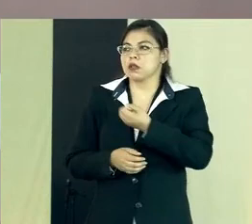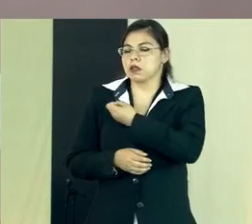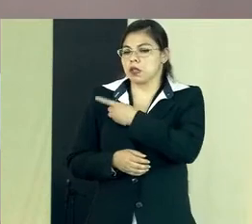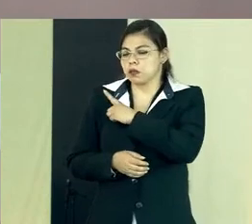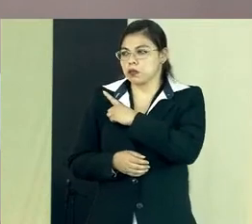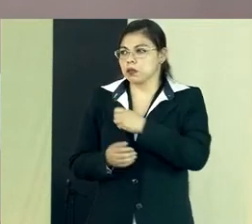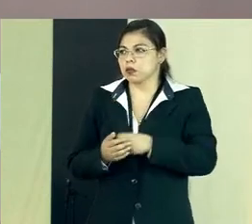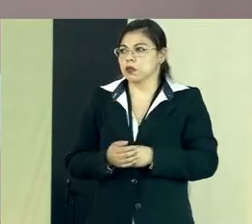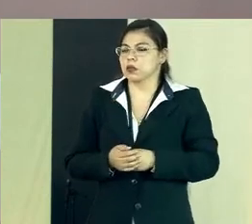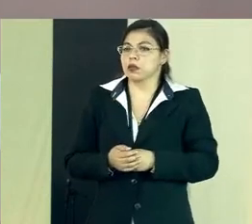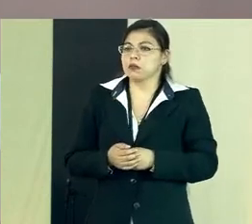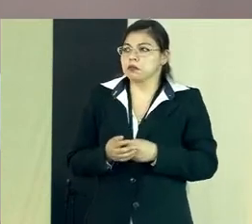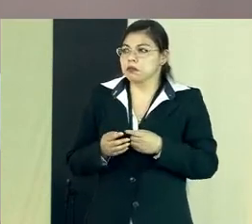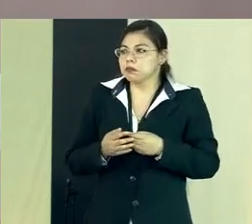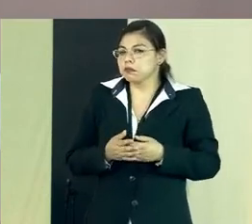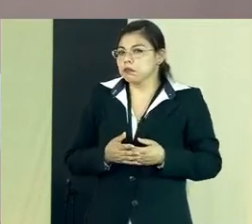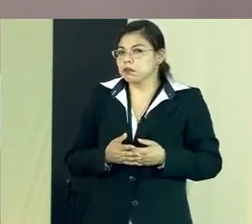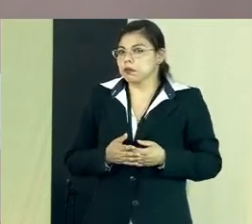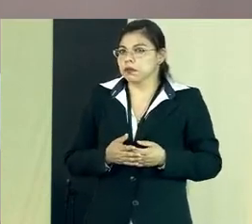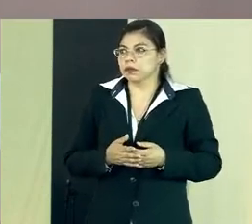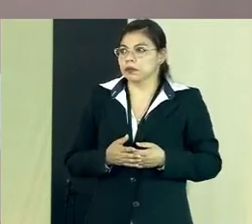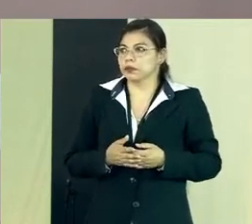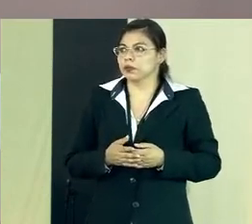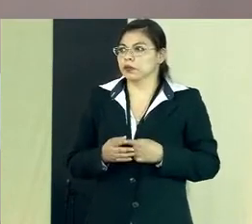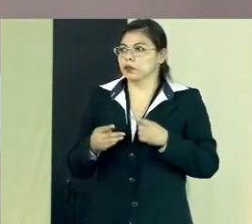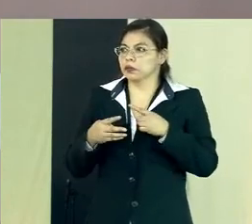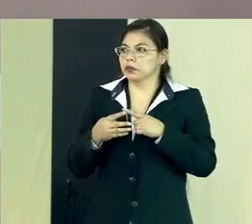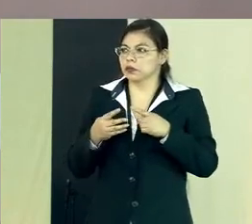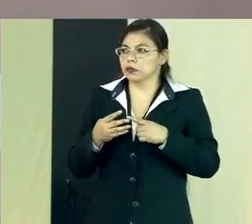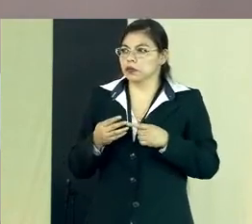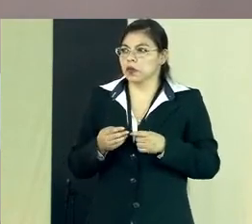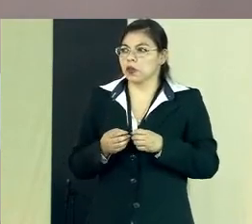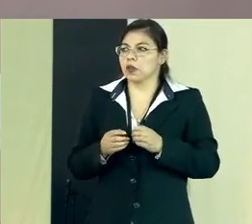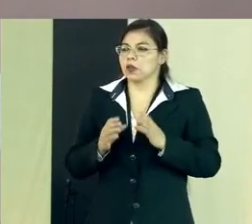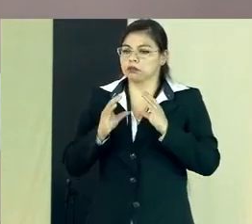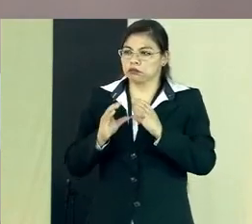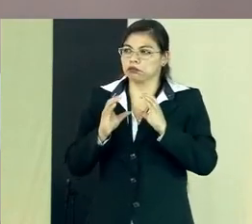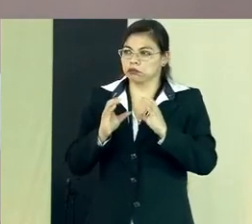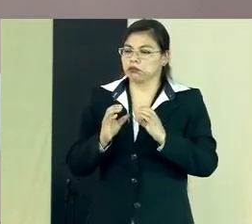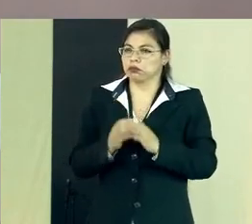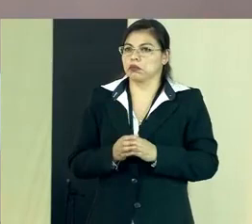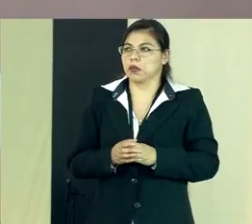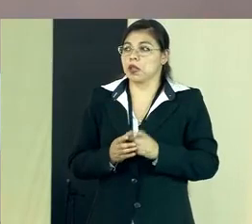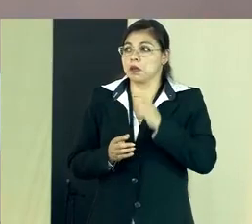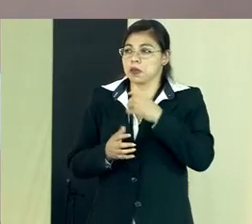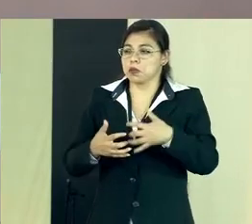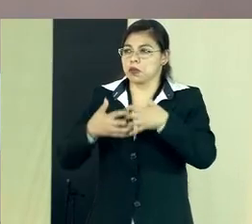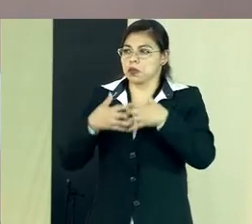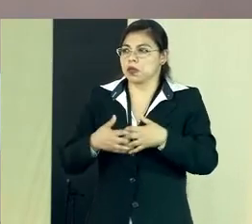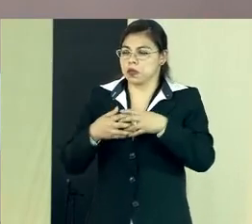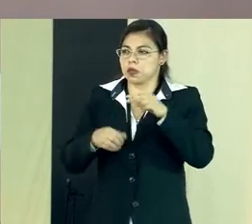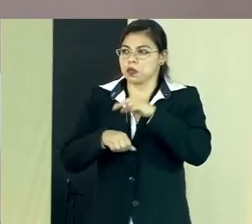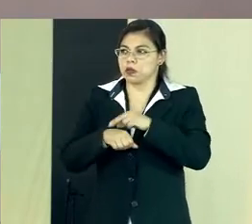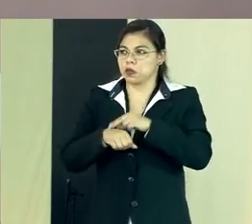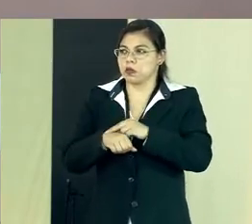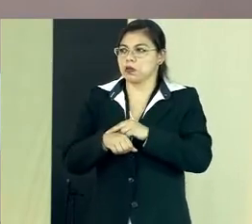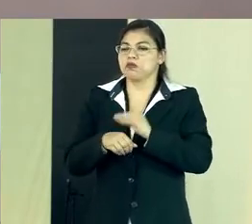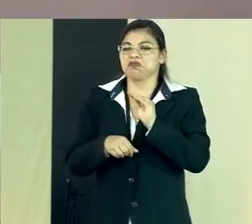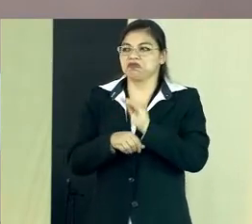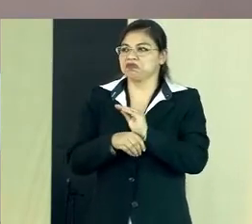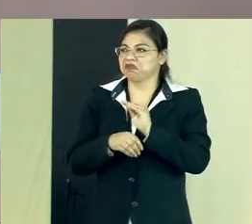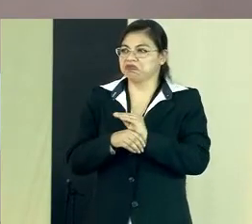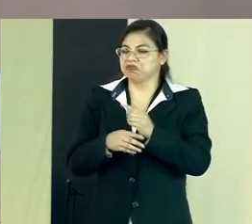con la salud y con el cuidado la industria américa ignoro los ingredientes